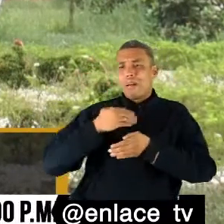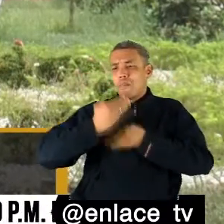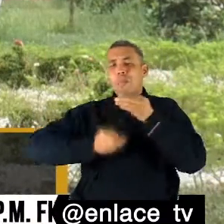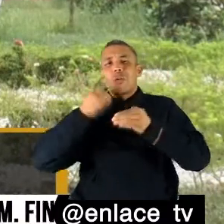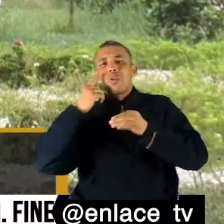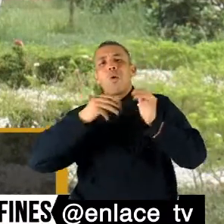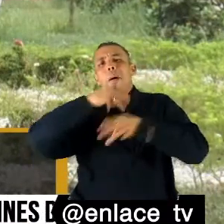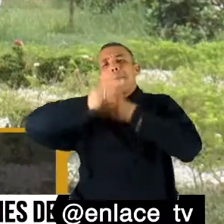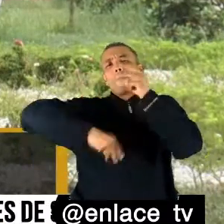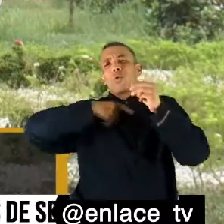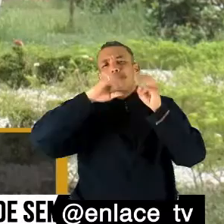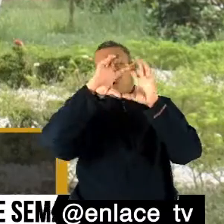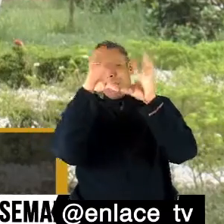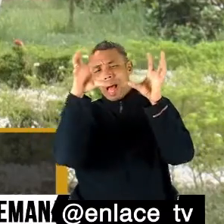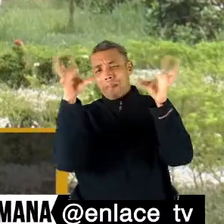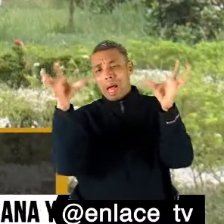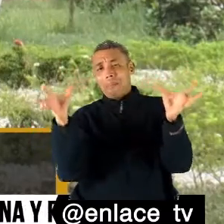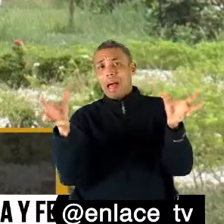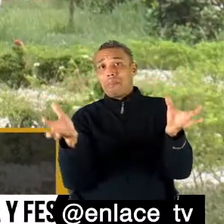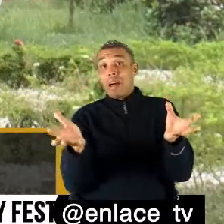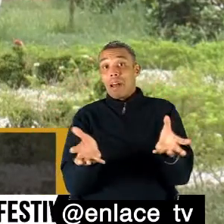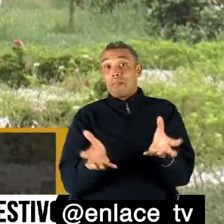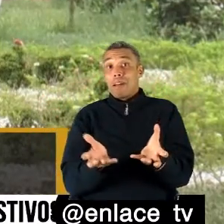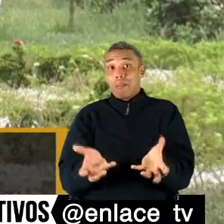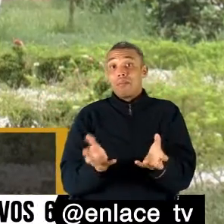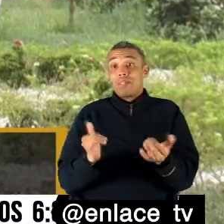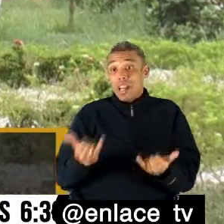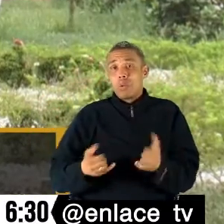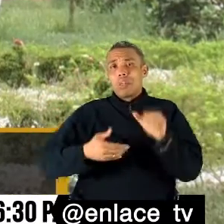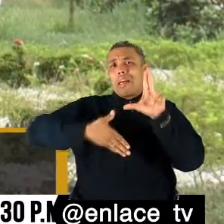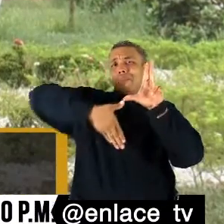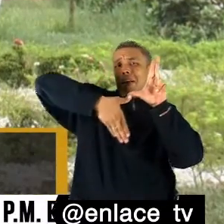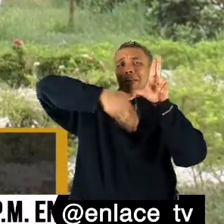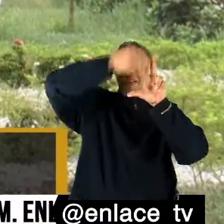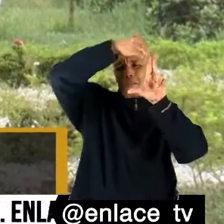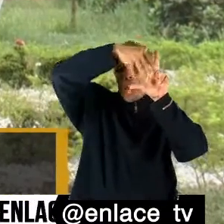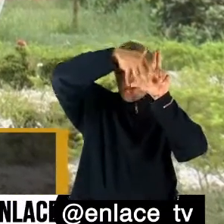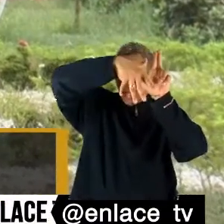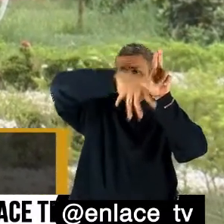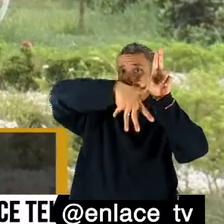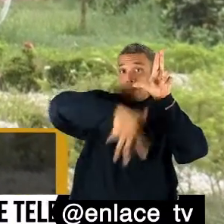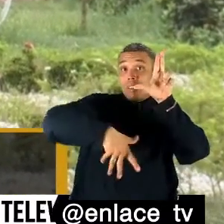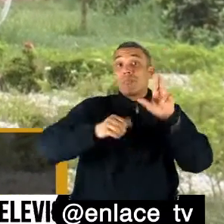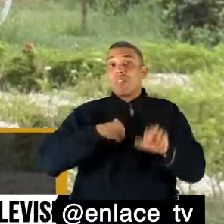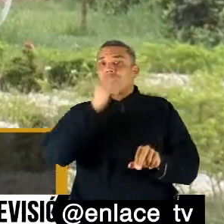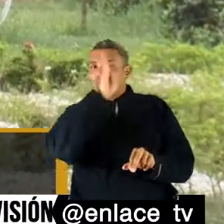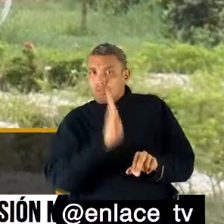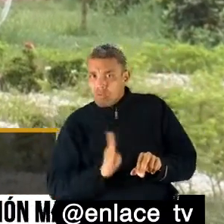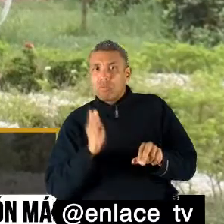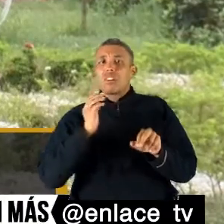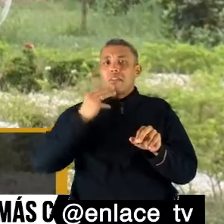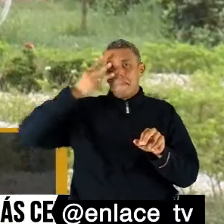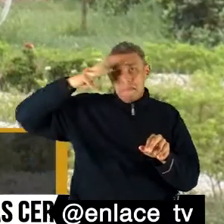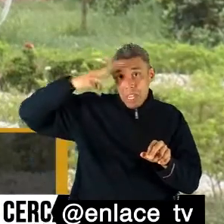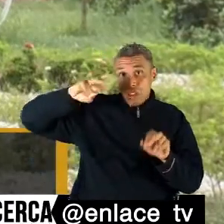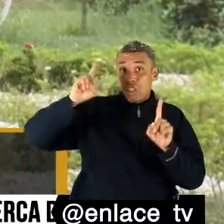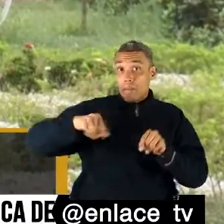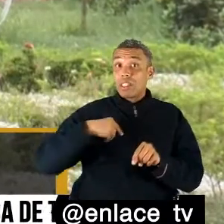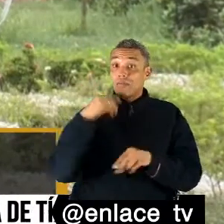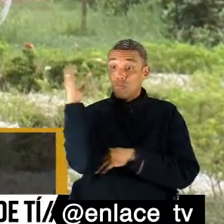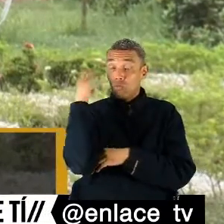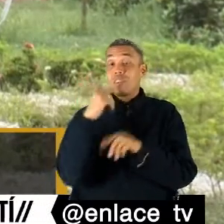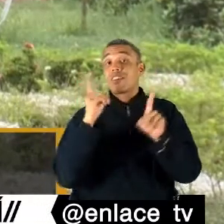desde Dubái, Europa y ahora en Latinoamérica, en cabeza de Brasil, México y Centroamérica. Y Colombia no es ajeno a esta